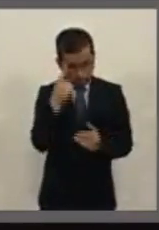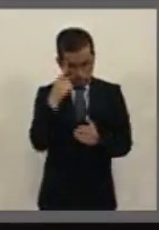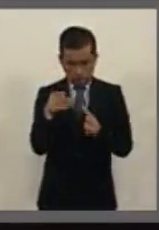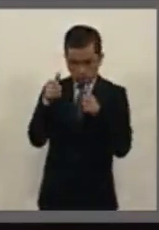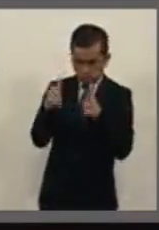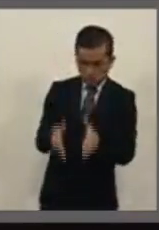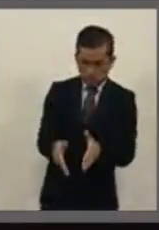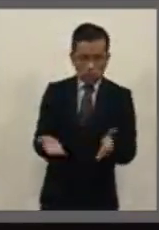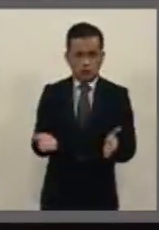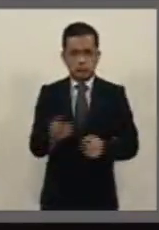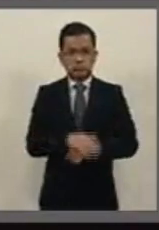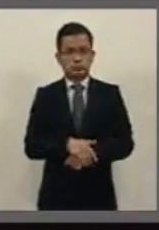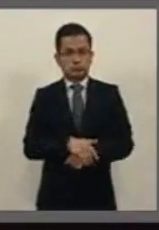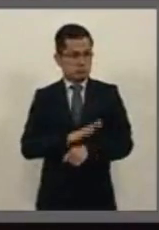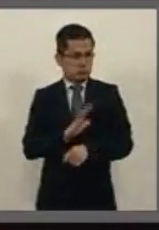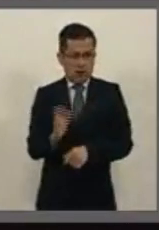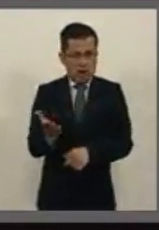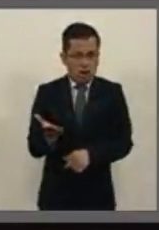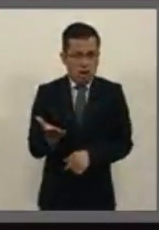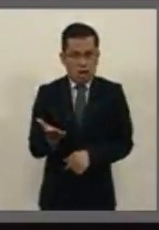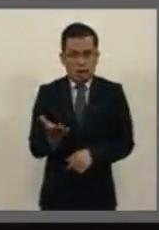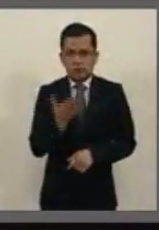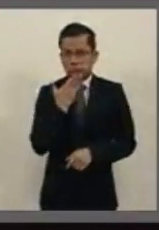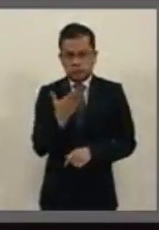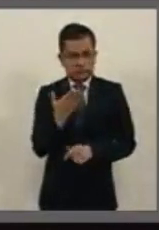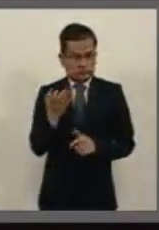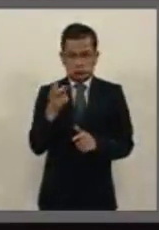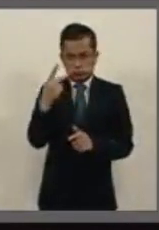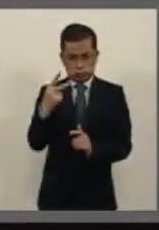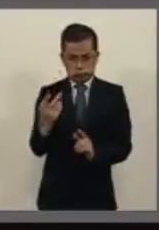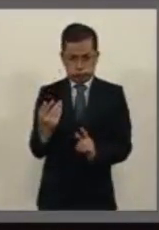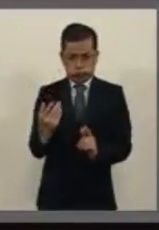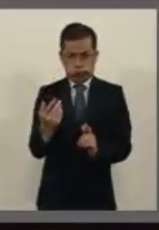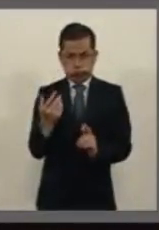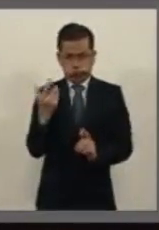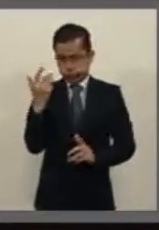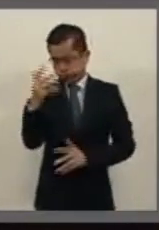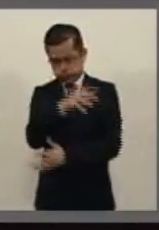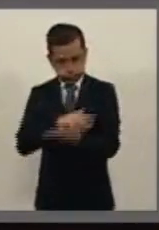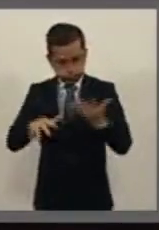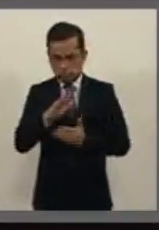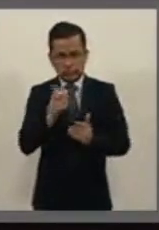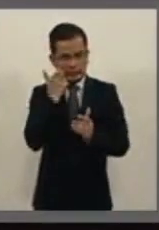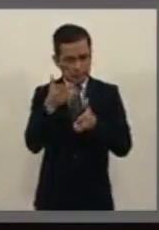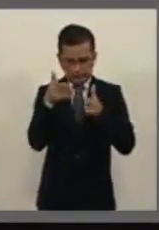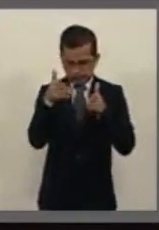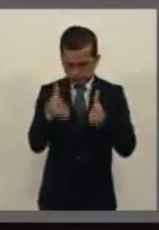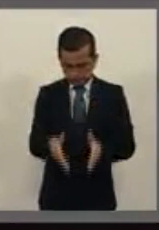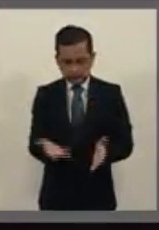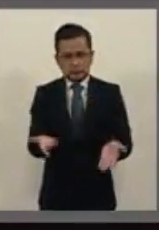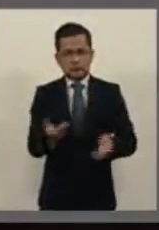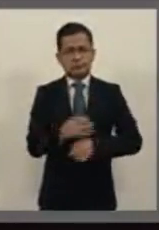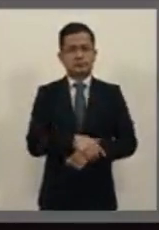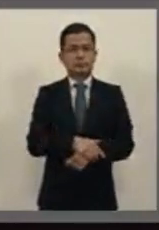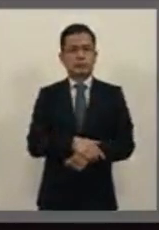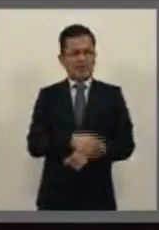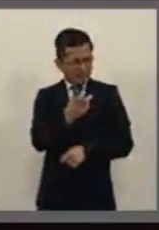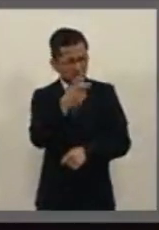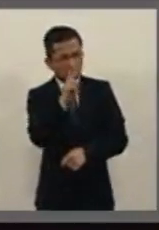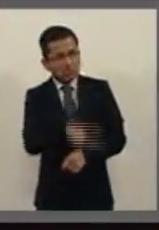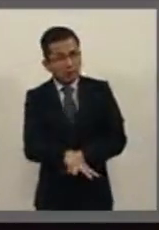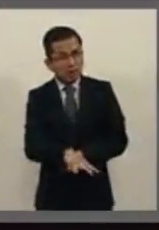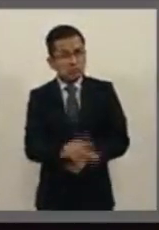sepelio y dar por concluida esa tragedia, por lo menos formalmente, una